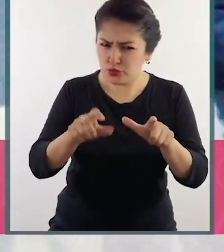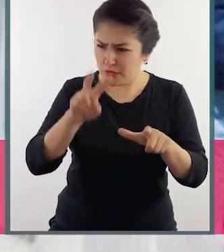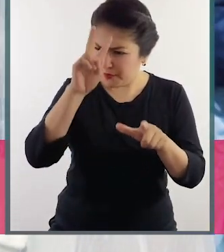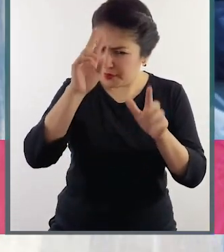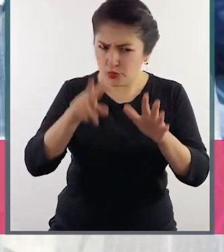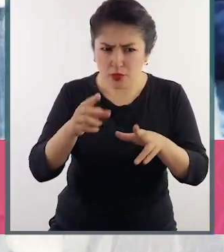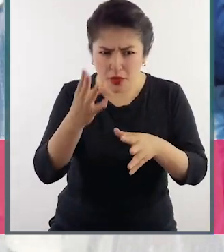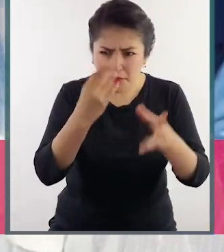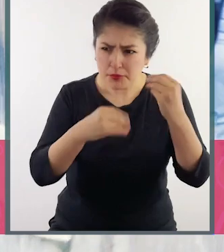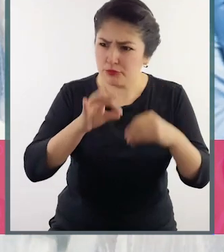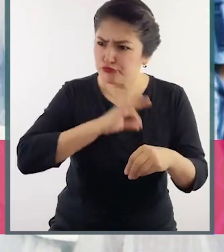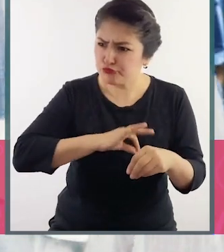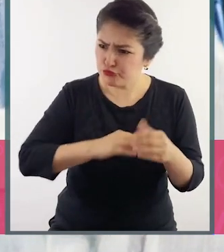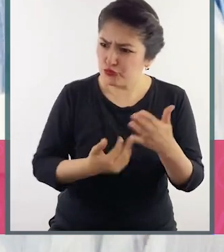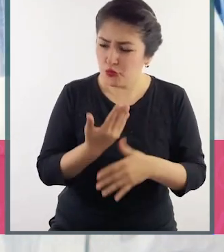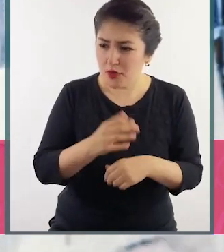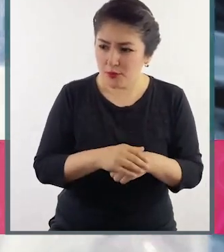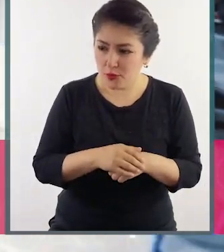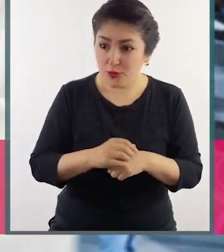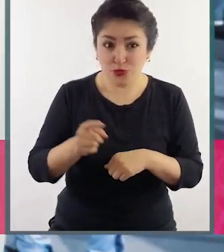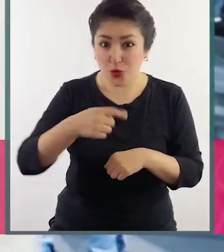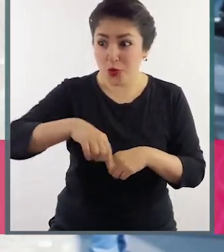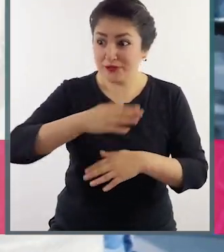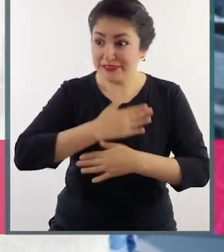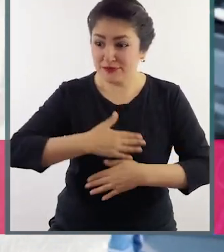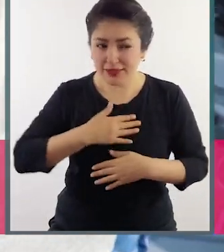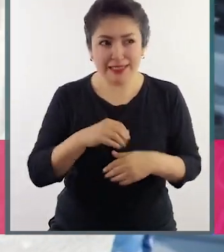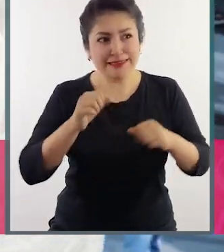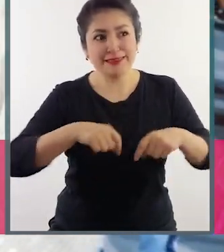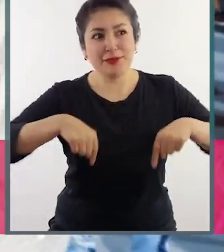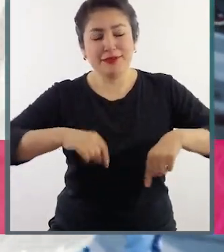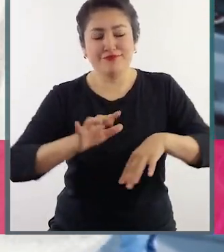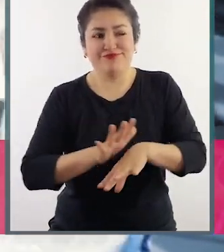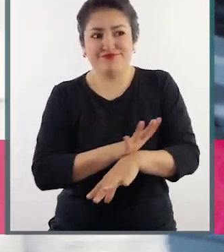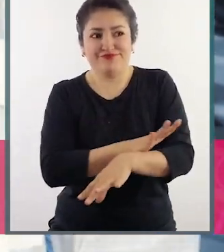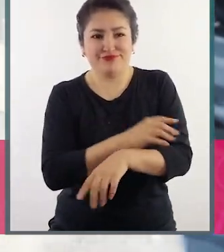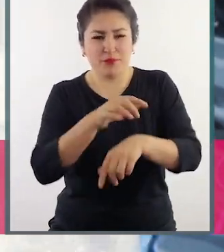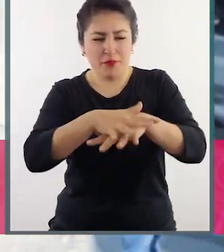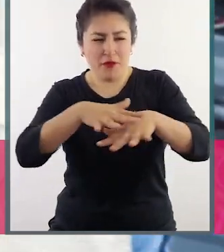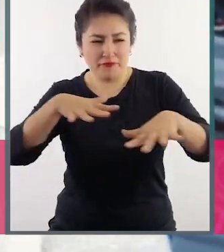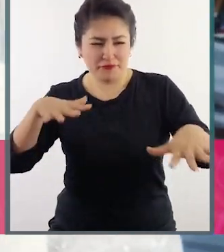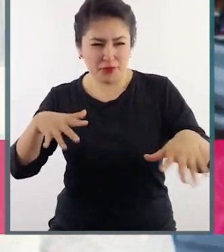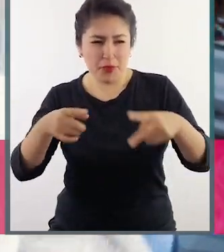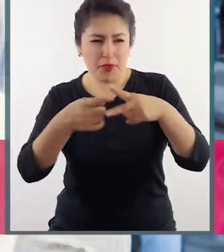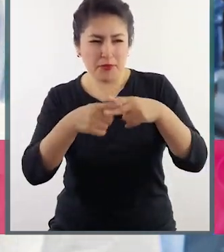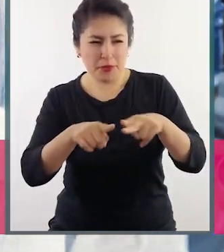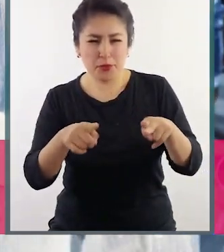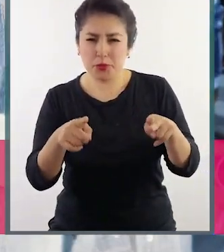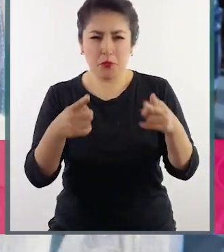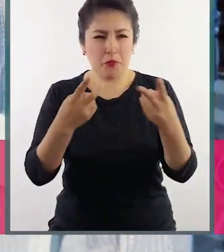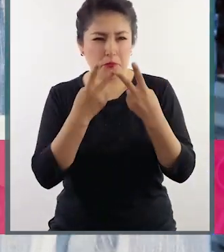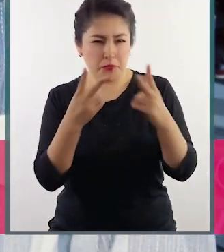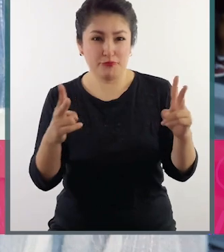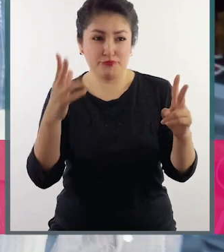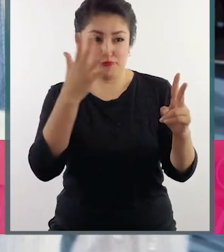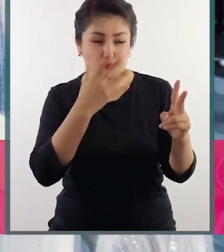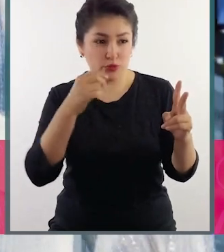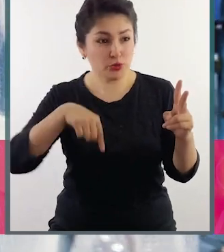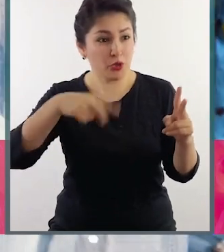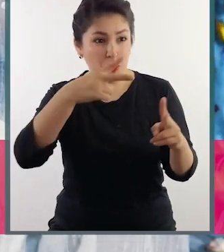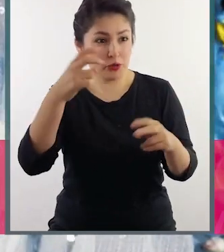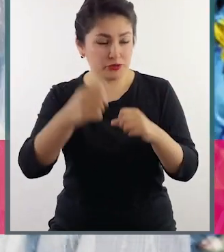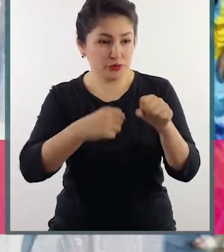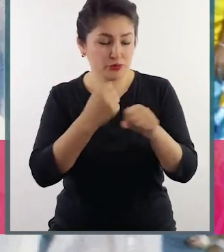peruanos y que vamos a disfrutar. Yo sé, soy así con los pelos de punta. Ha sido todo un espectáculo la gran inauguración de esta Copa Mundial de Pickleball